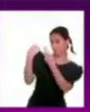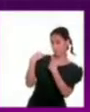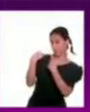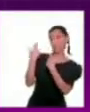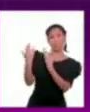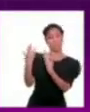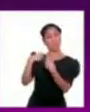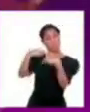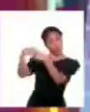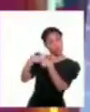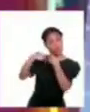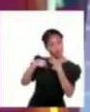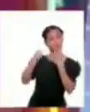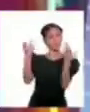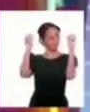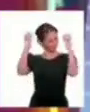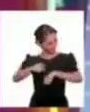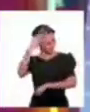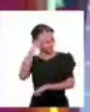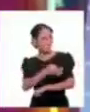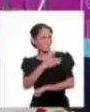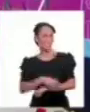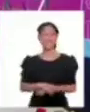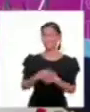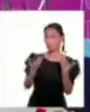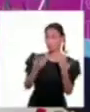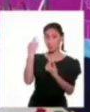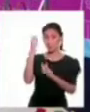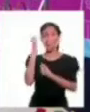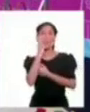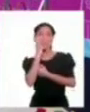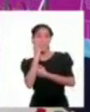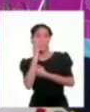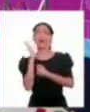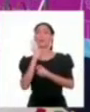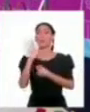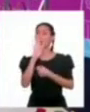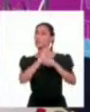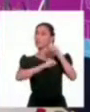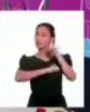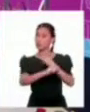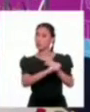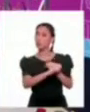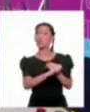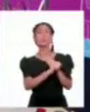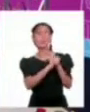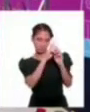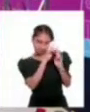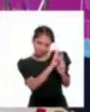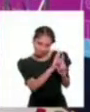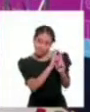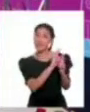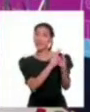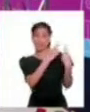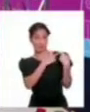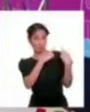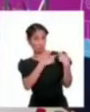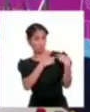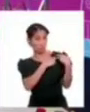y me deben cuidar. Muy cierto, Aleshka. Los padres deben hacerse responsables de sus niñas y niños